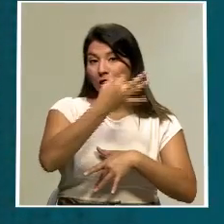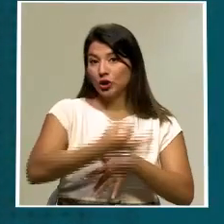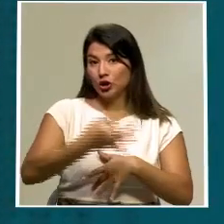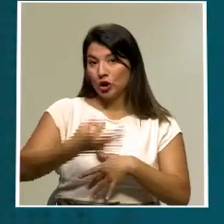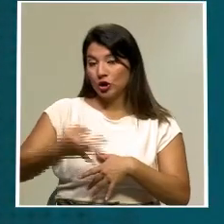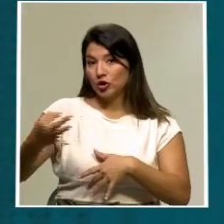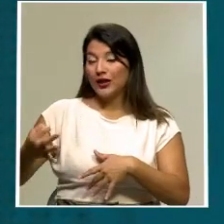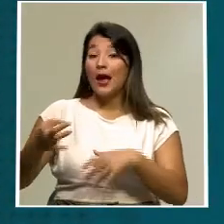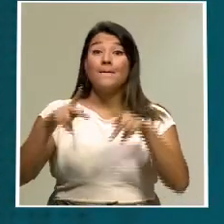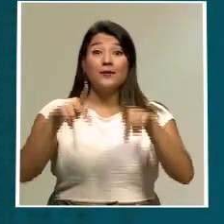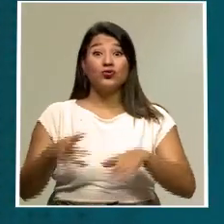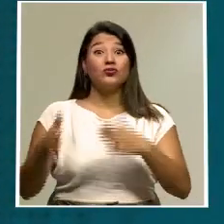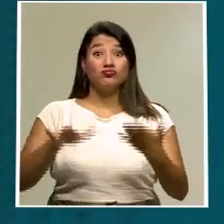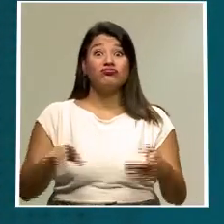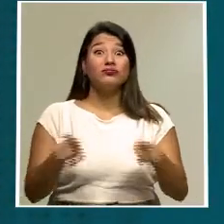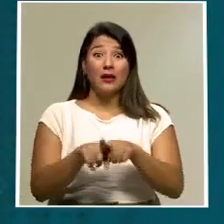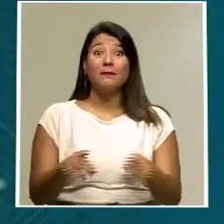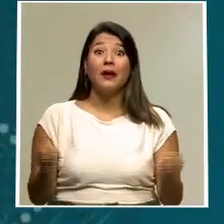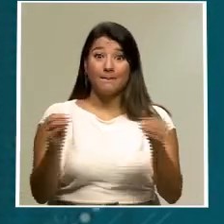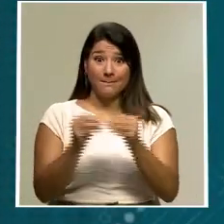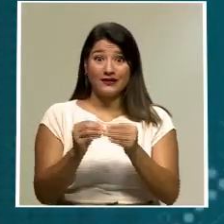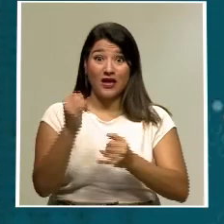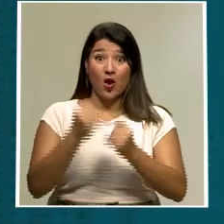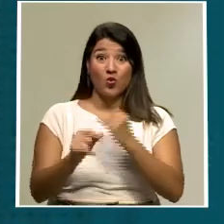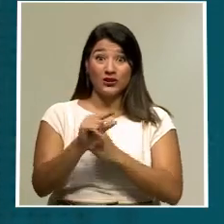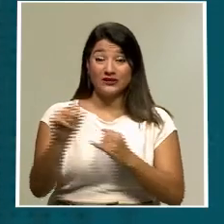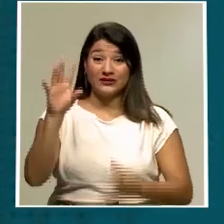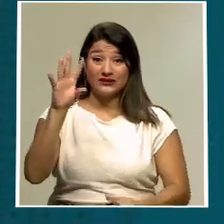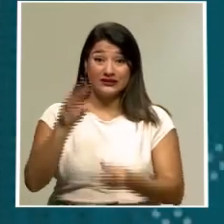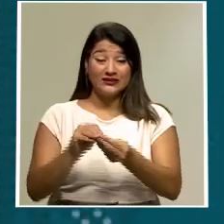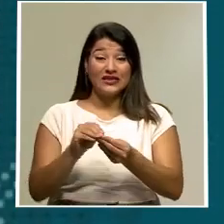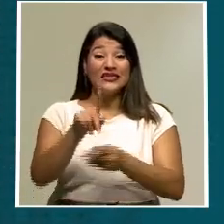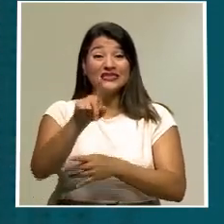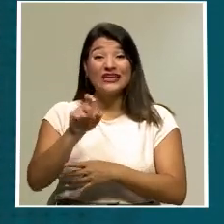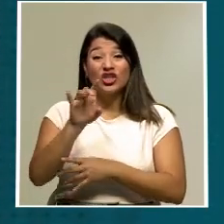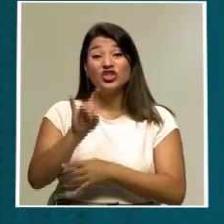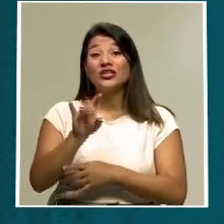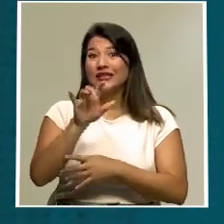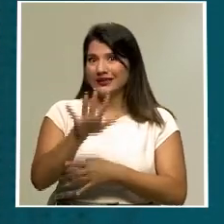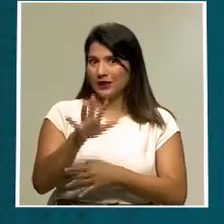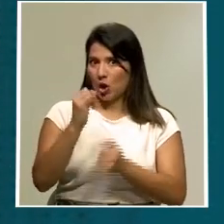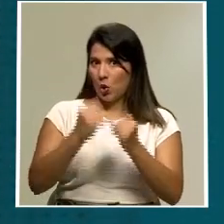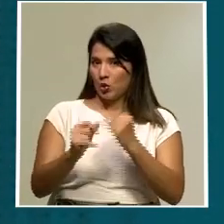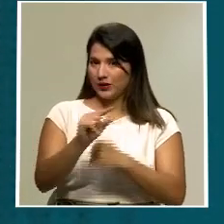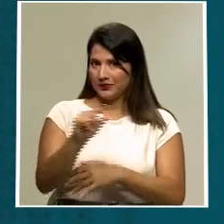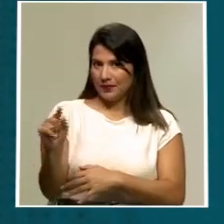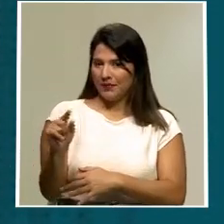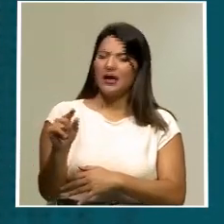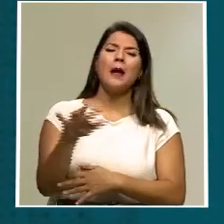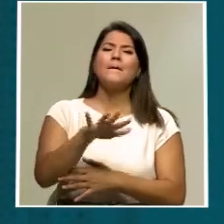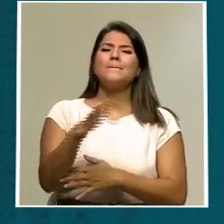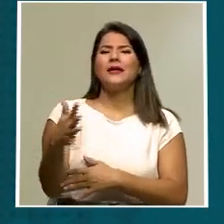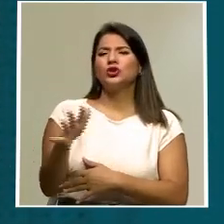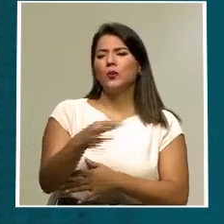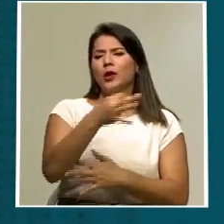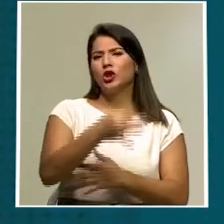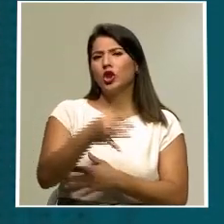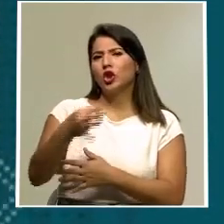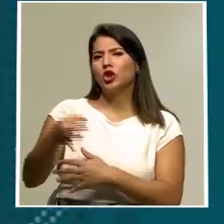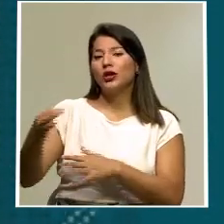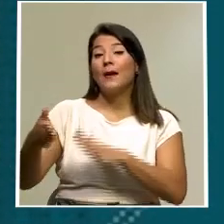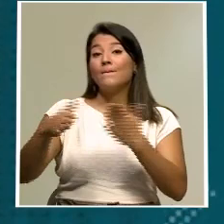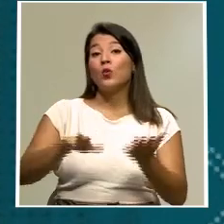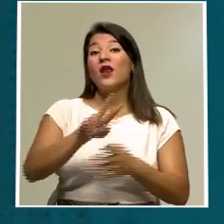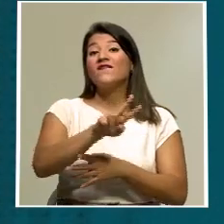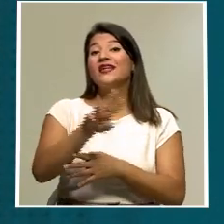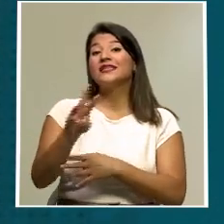también repuntaron en la última semana con un total de 185 decesos. En promedio, cada día mueren 26 personas